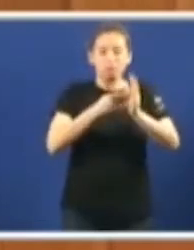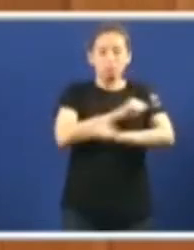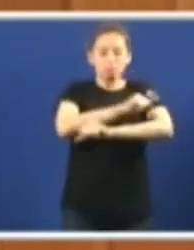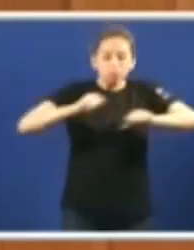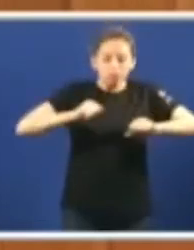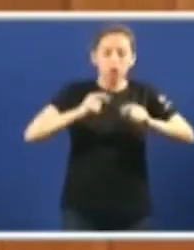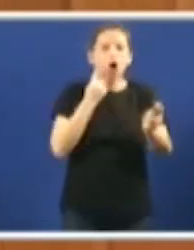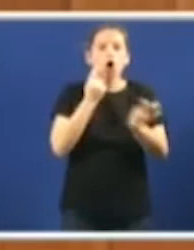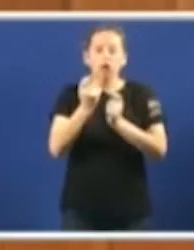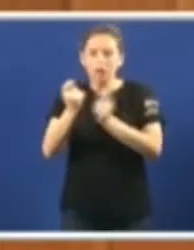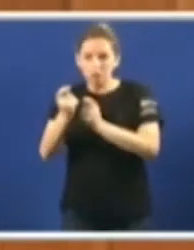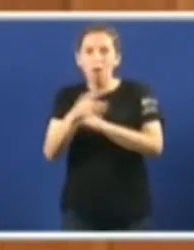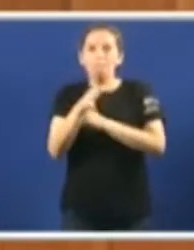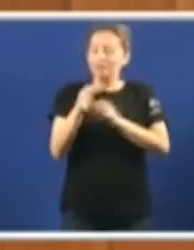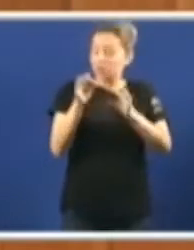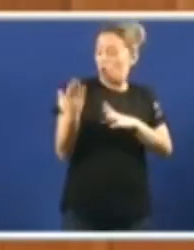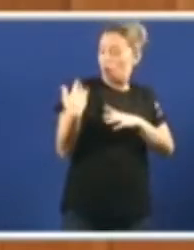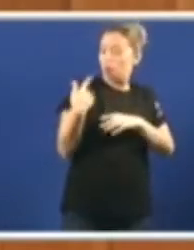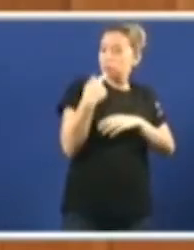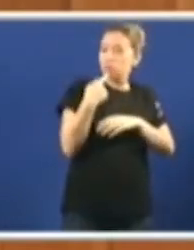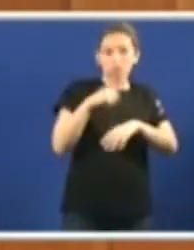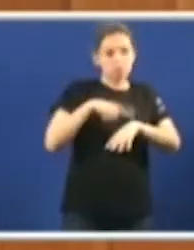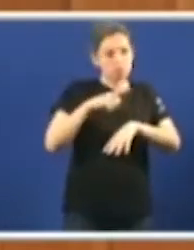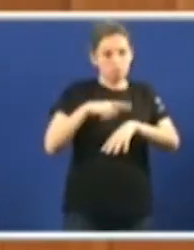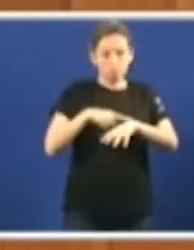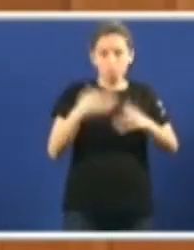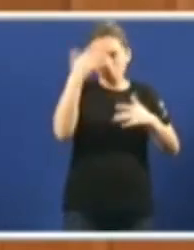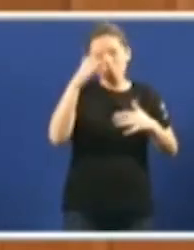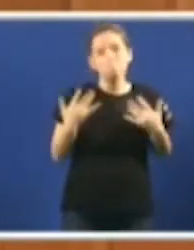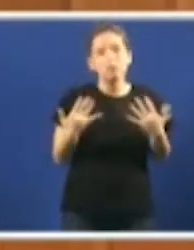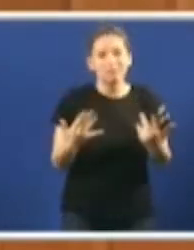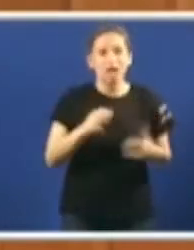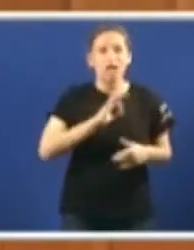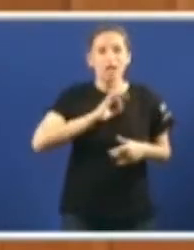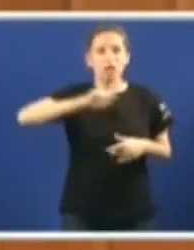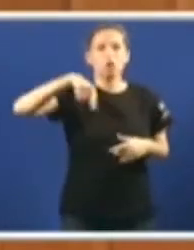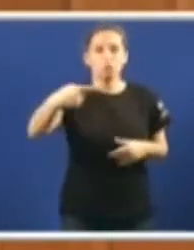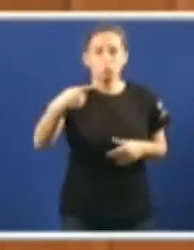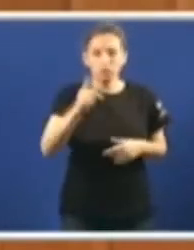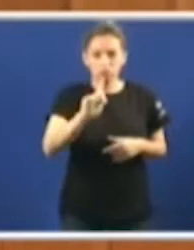tamén, como xa se comentou, facelo en tempo, non esperar máis alá de xaneiro para ter este plan